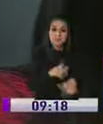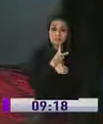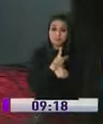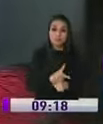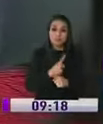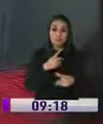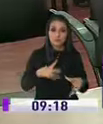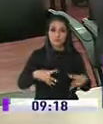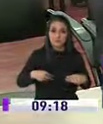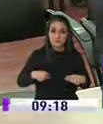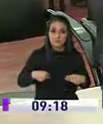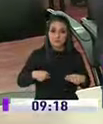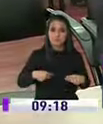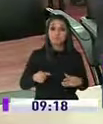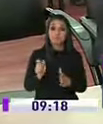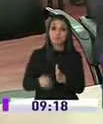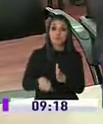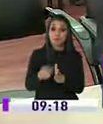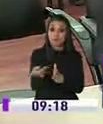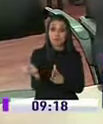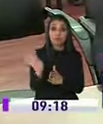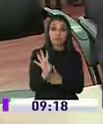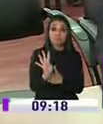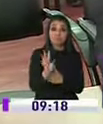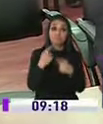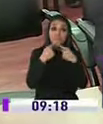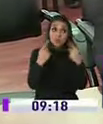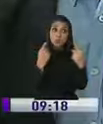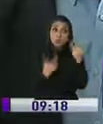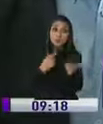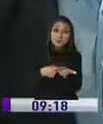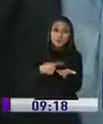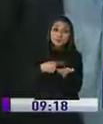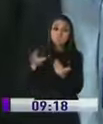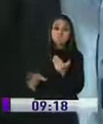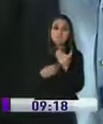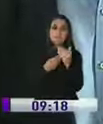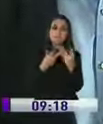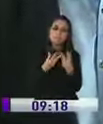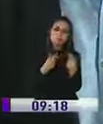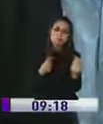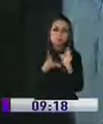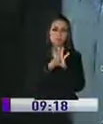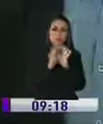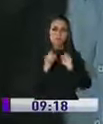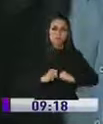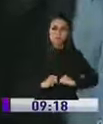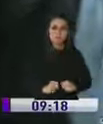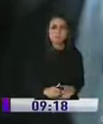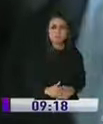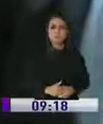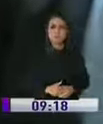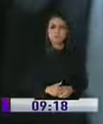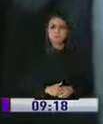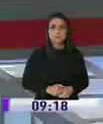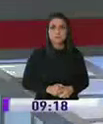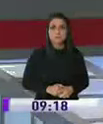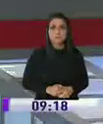no fue aceptado. La defensa de los peticionarios anuncian que analizarán otras alternativas legales. Informó Javier